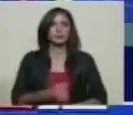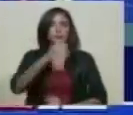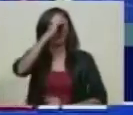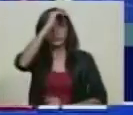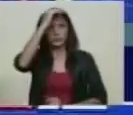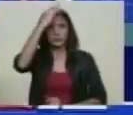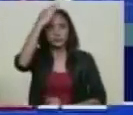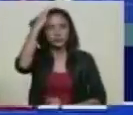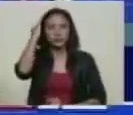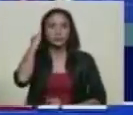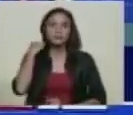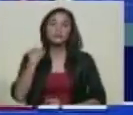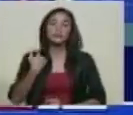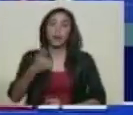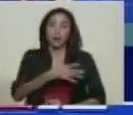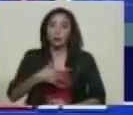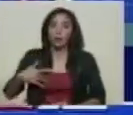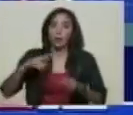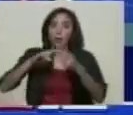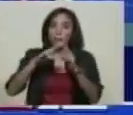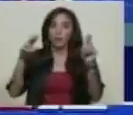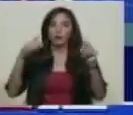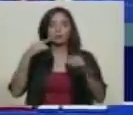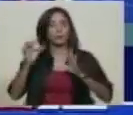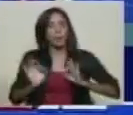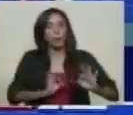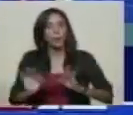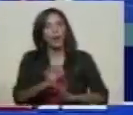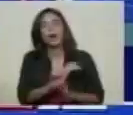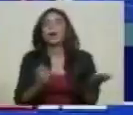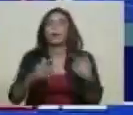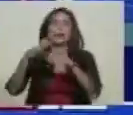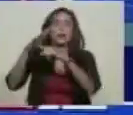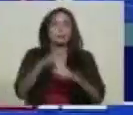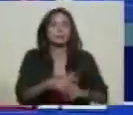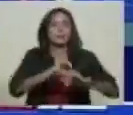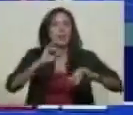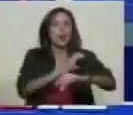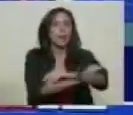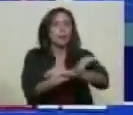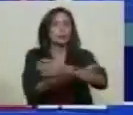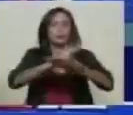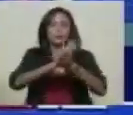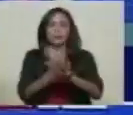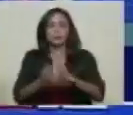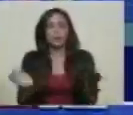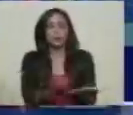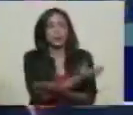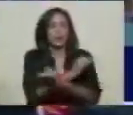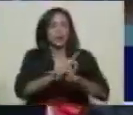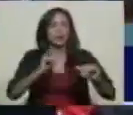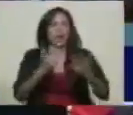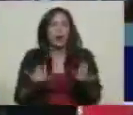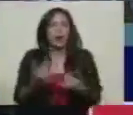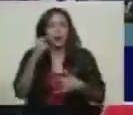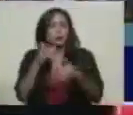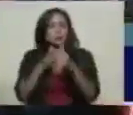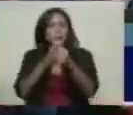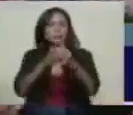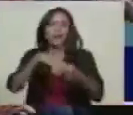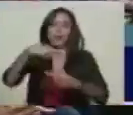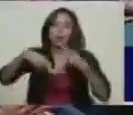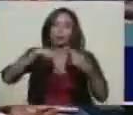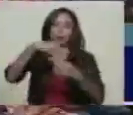Si quieres paz, prepárate para derrotar a la derecha golpista y conspiradora y garantizar y